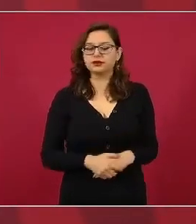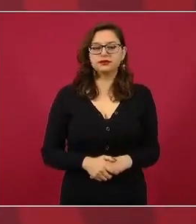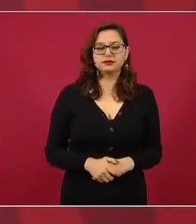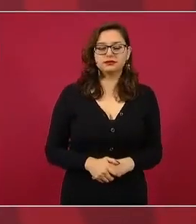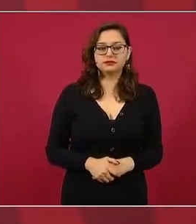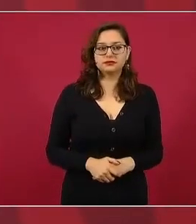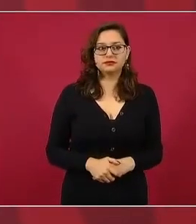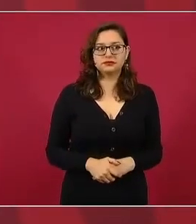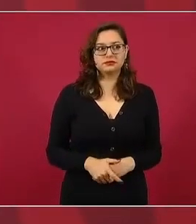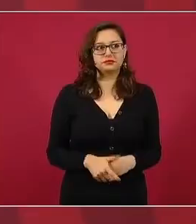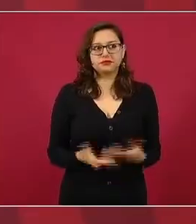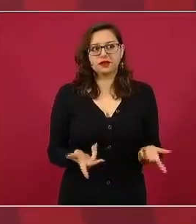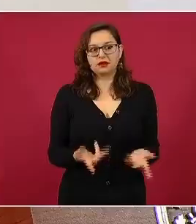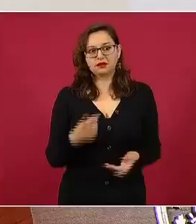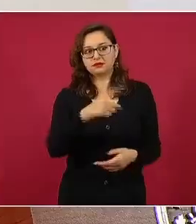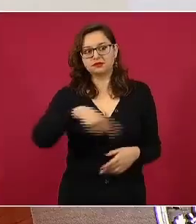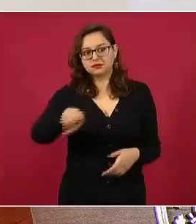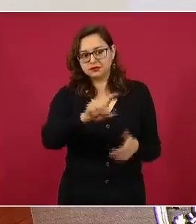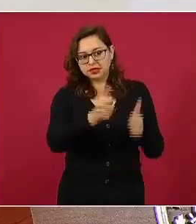Todos.